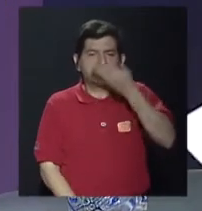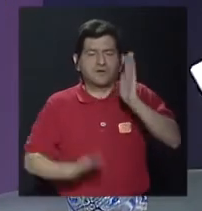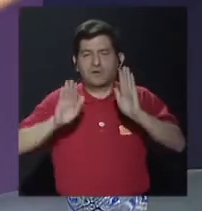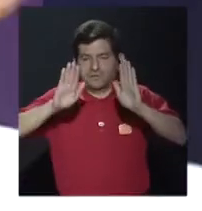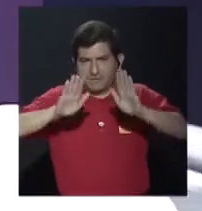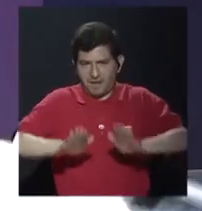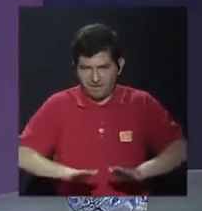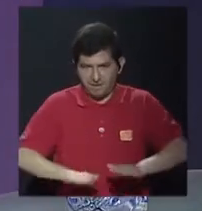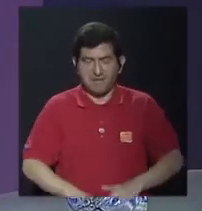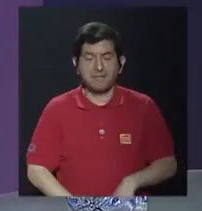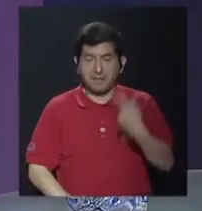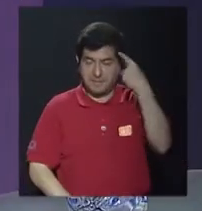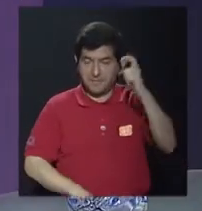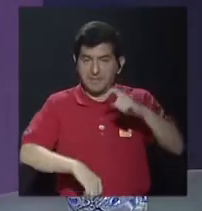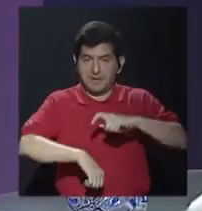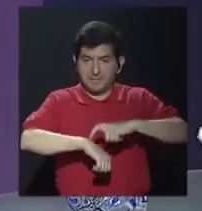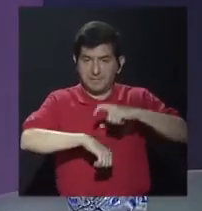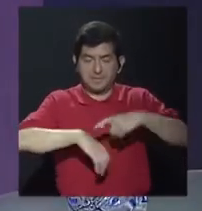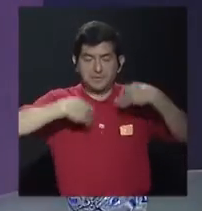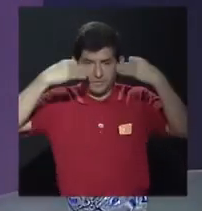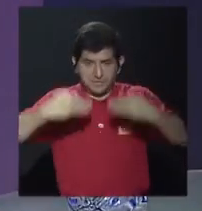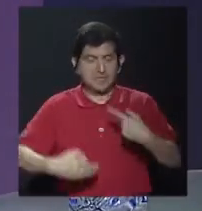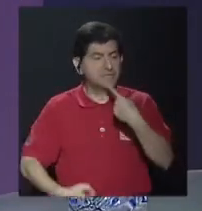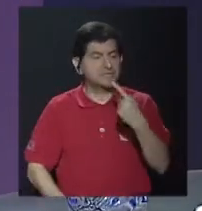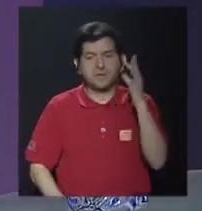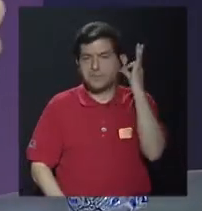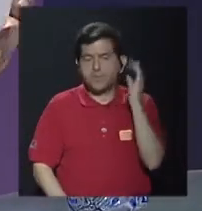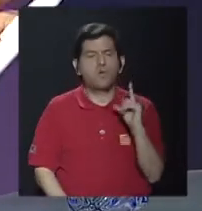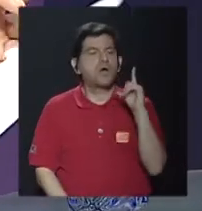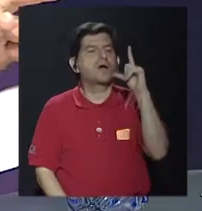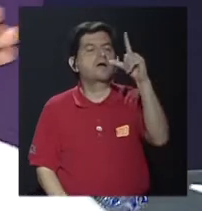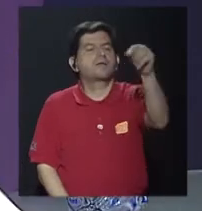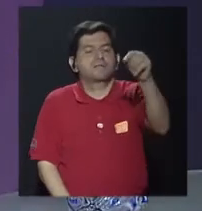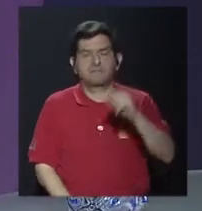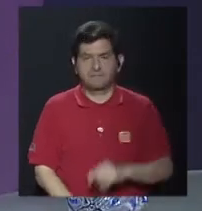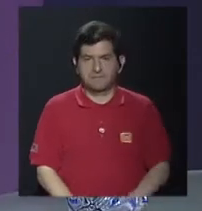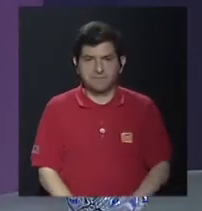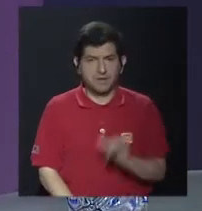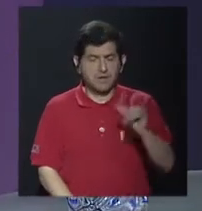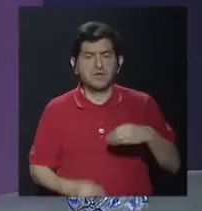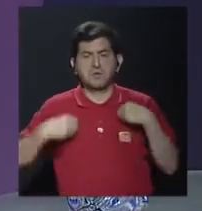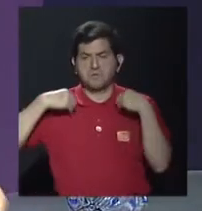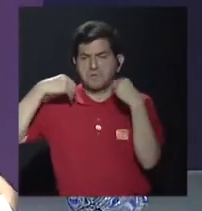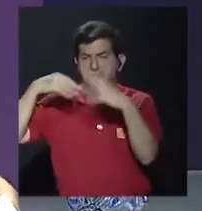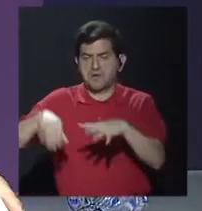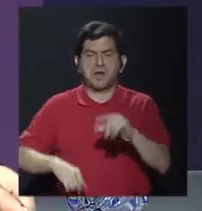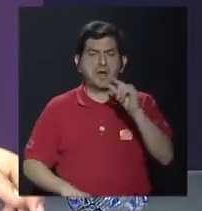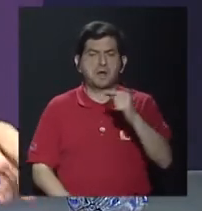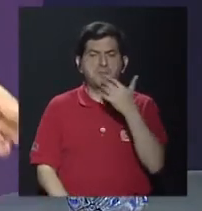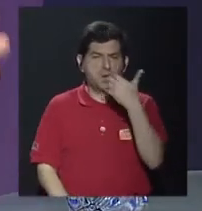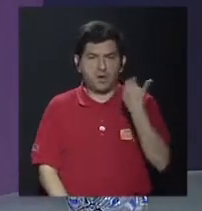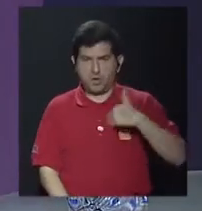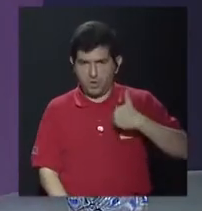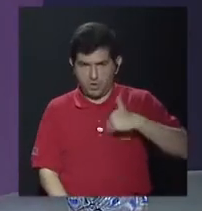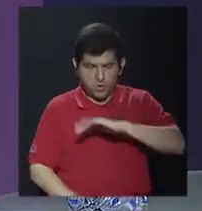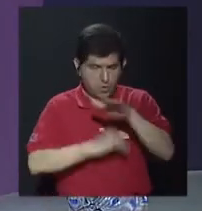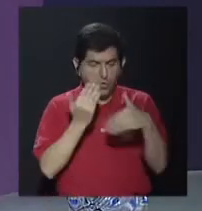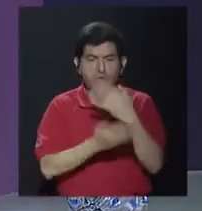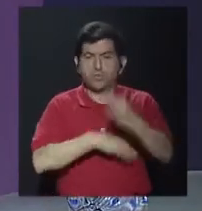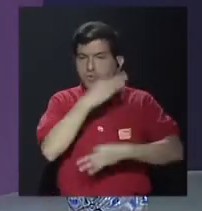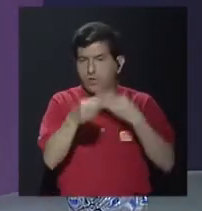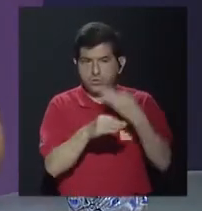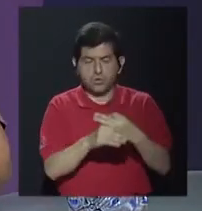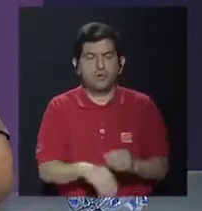tranquilizarse y tomar decisiones, decían las mujeres rurales también. Renunciar a los pequeños privilegios de todo tipo,